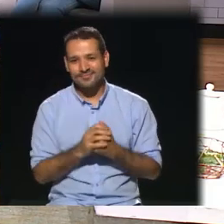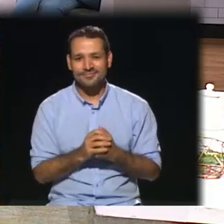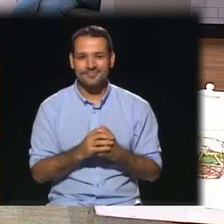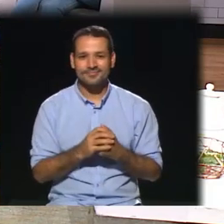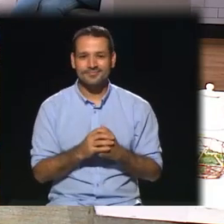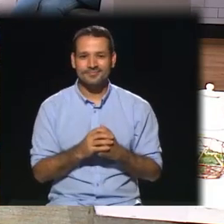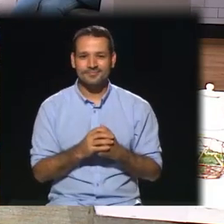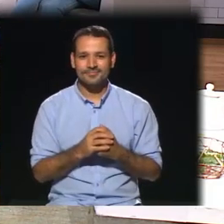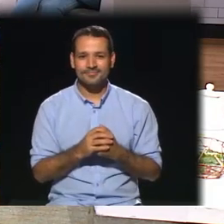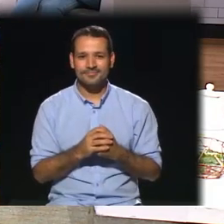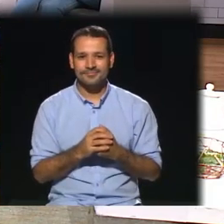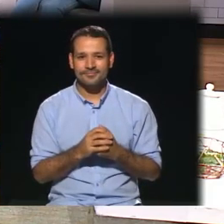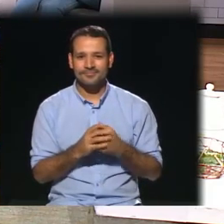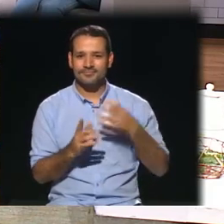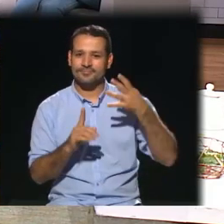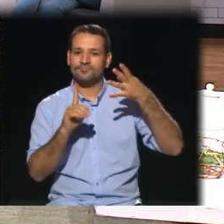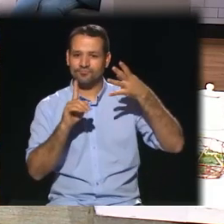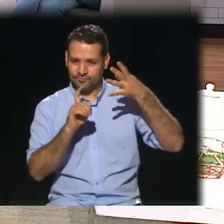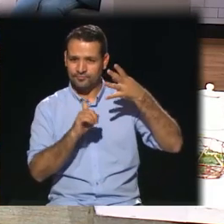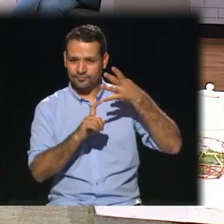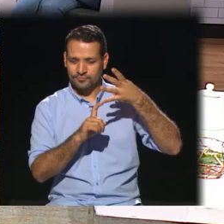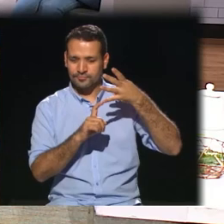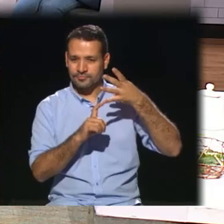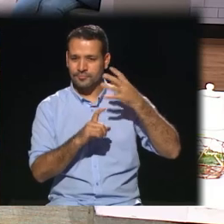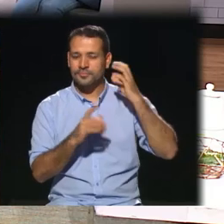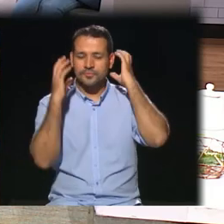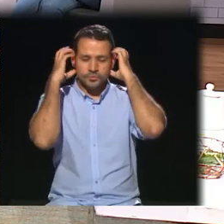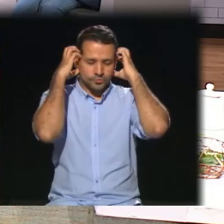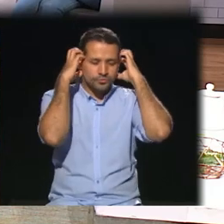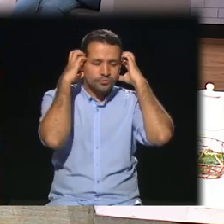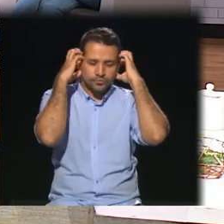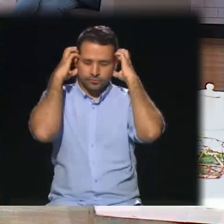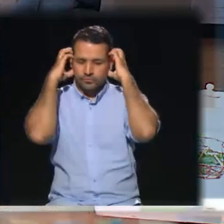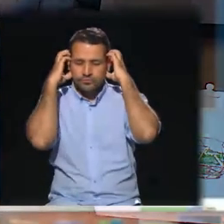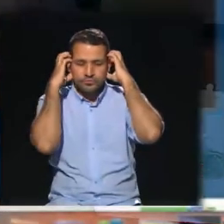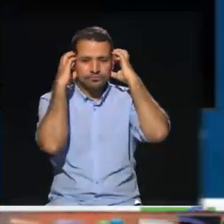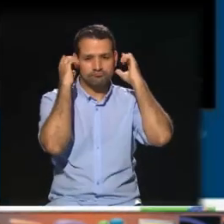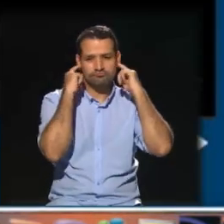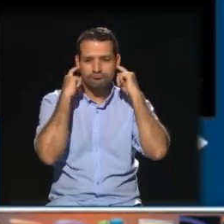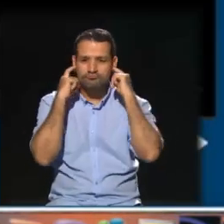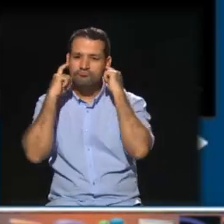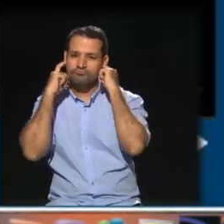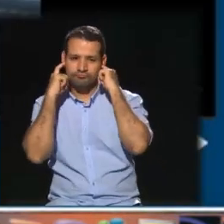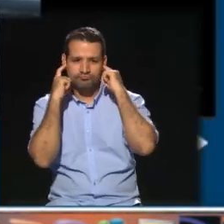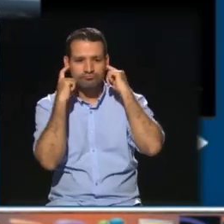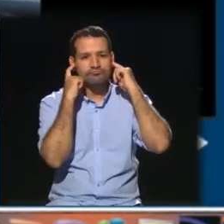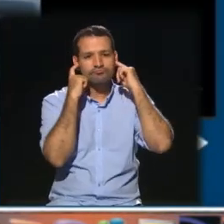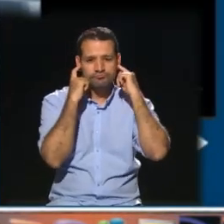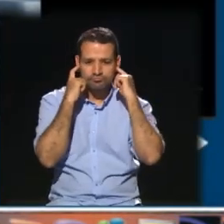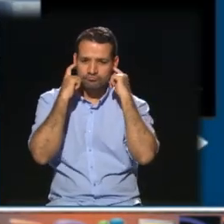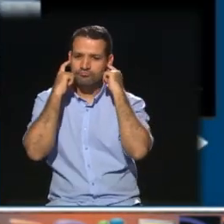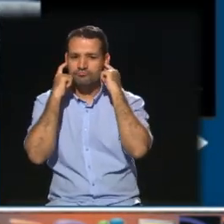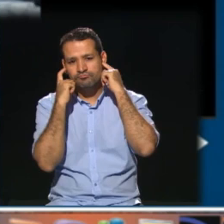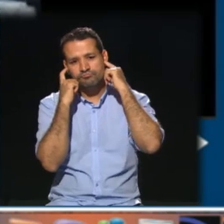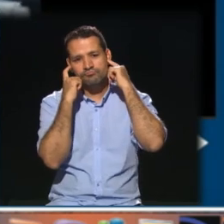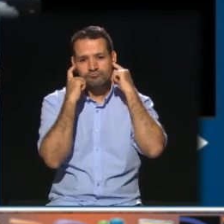no, digámosle que en otro momento, y lo que hace es que usted va escuchando la canción y va llenando, digamos, con los espacios de la letra. O